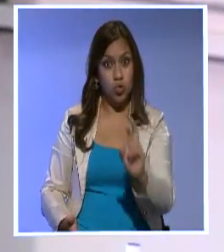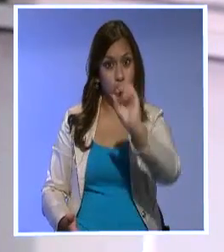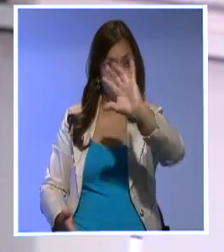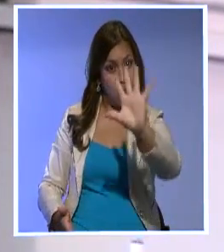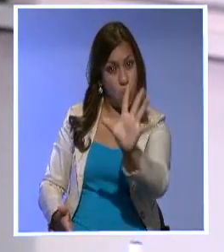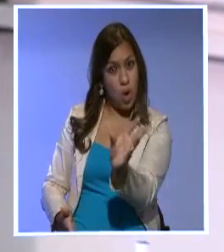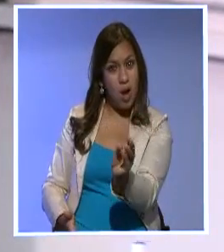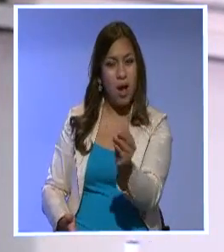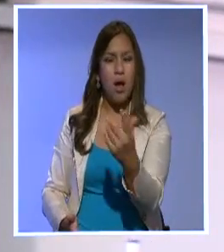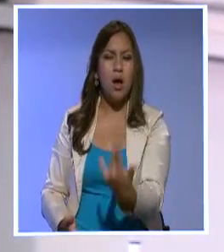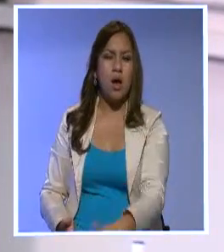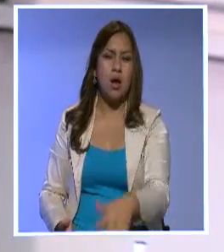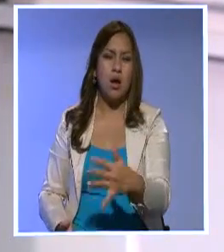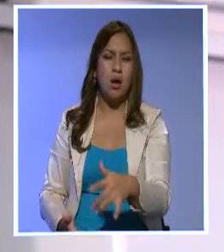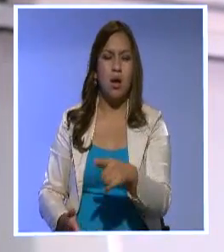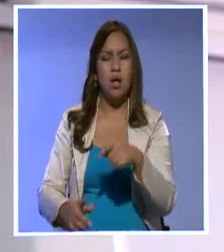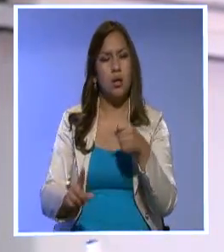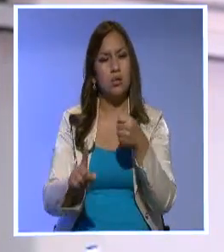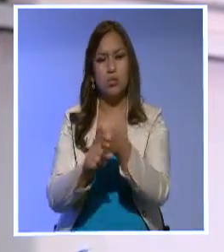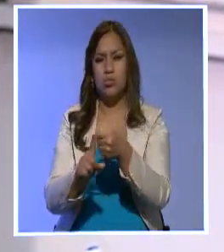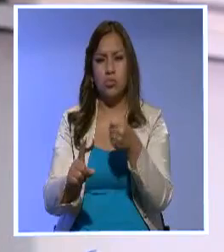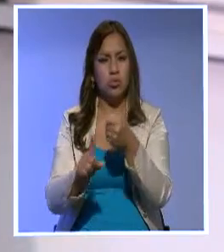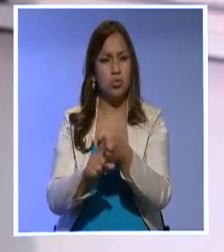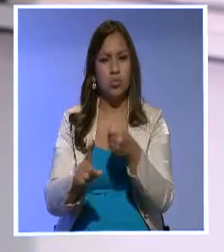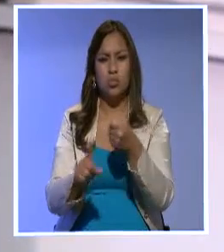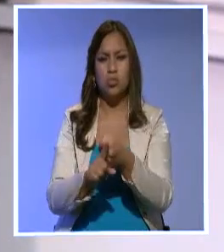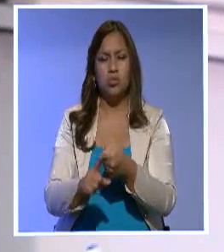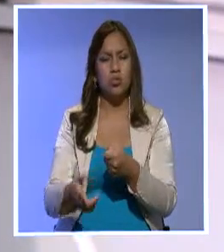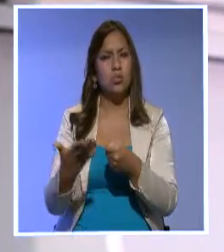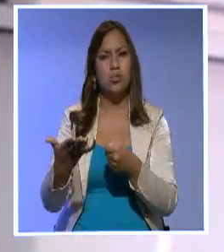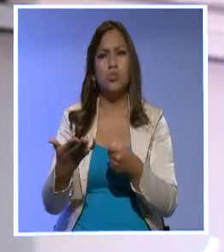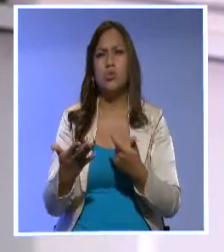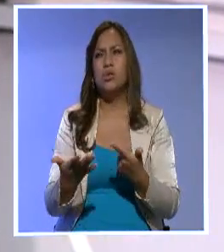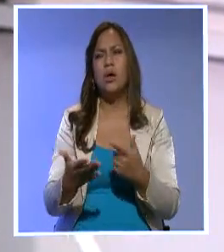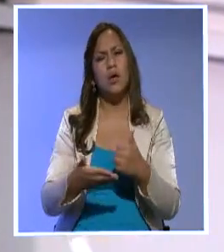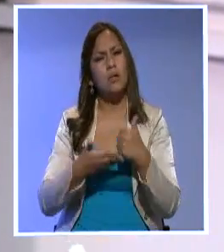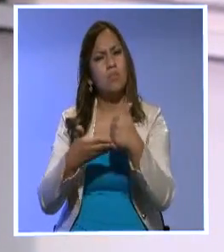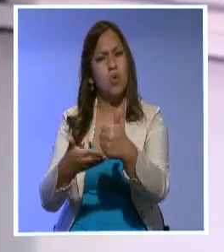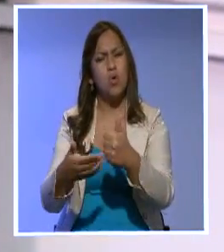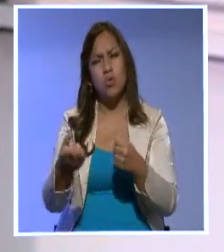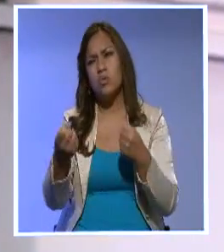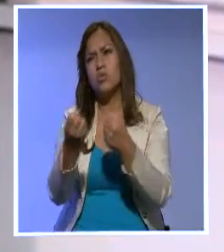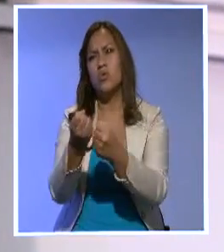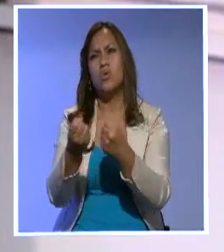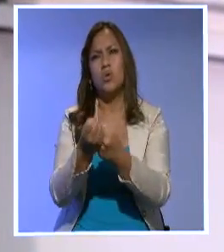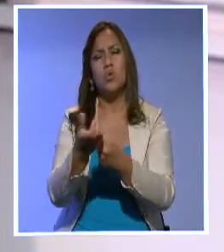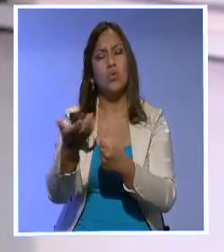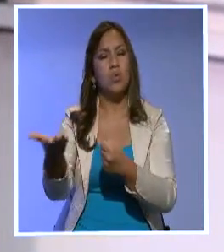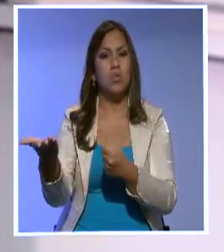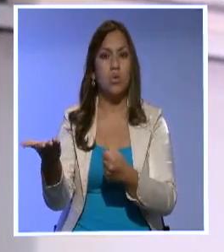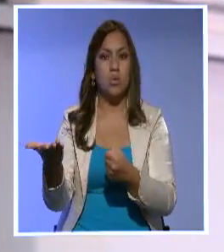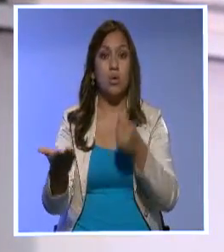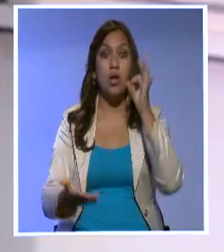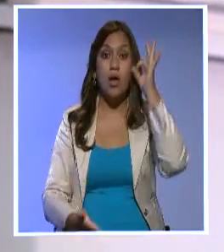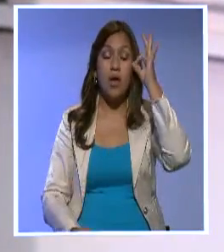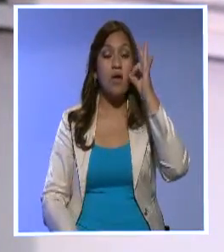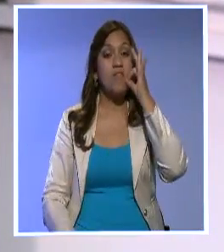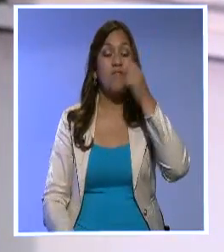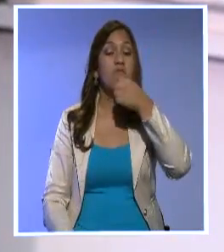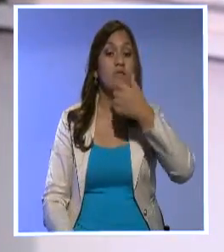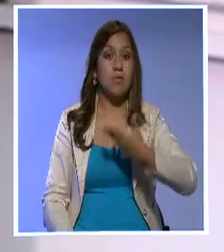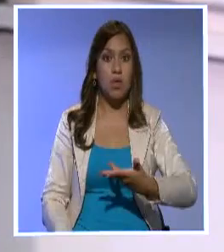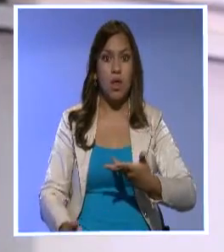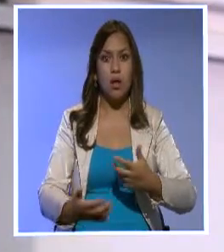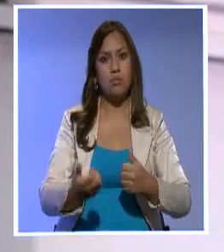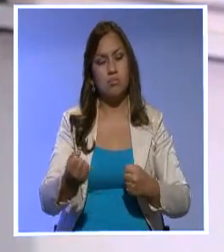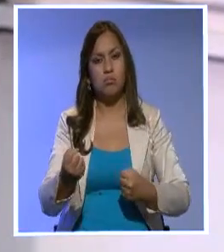especial no solamente por su lucha contra el apartheid sino también todo el apoyo que dio fidel y la isla a los procesos